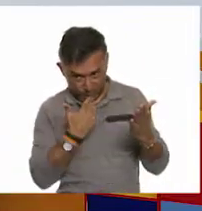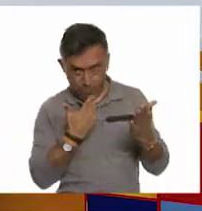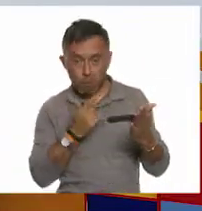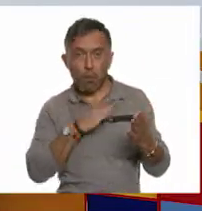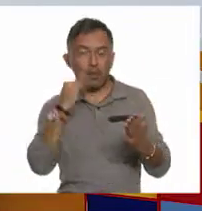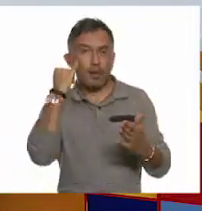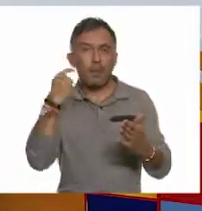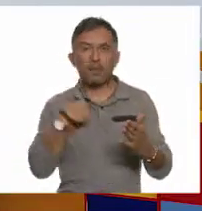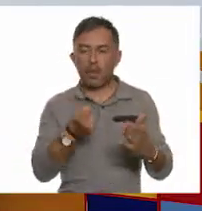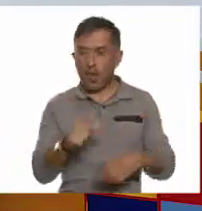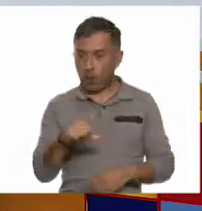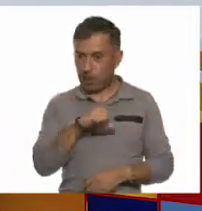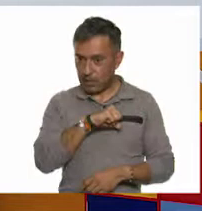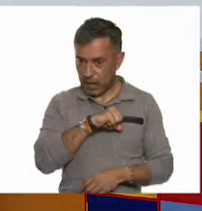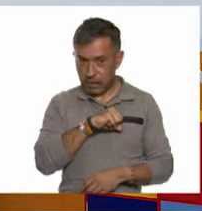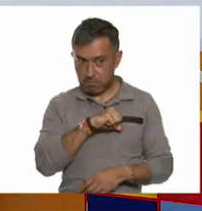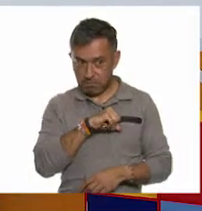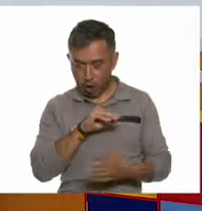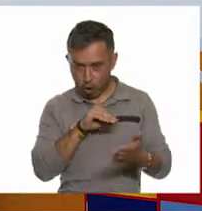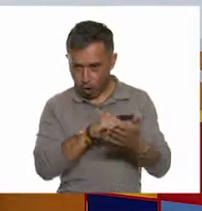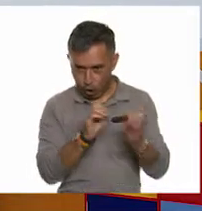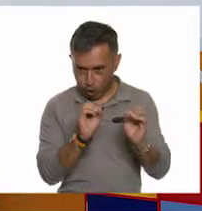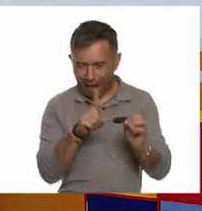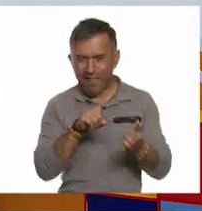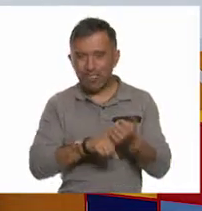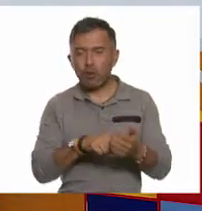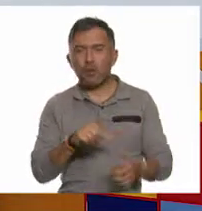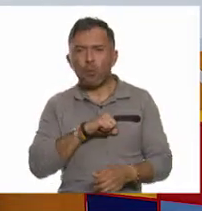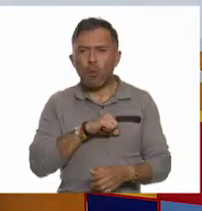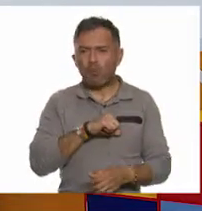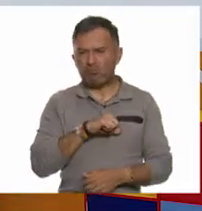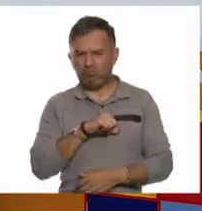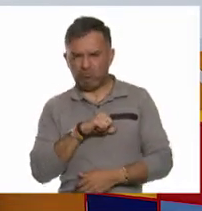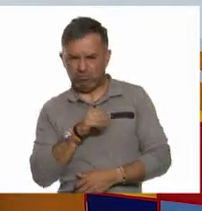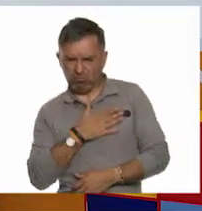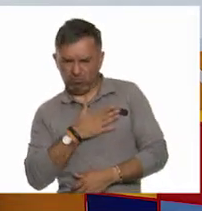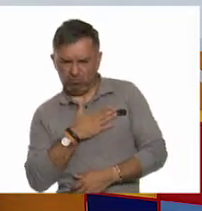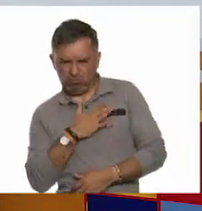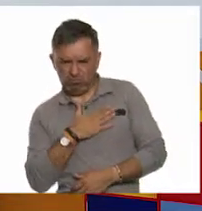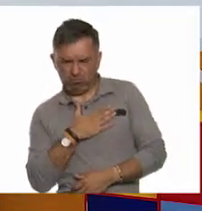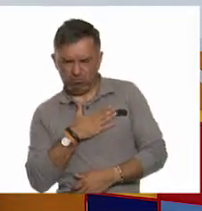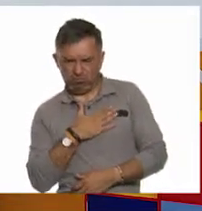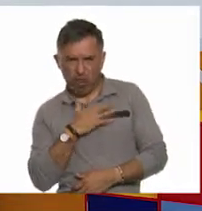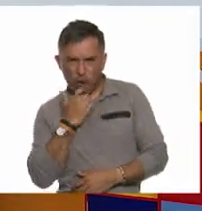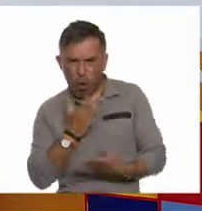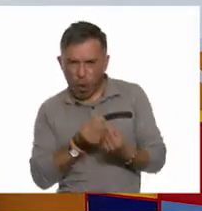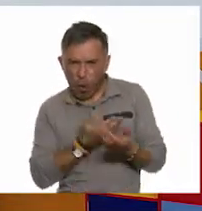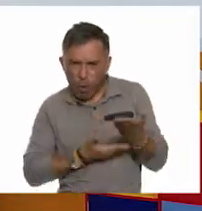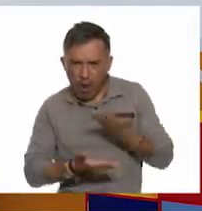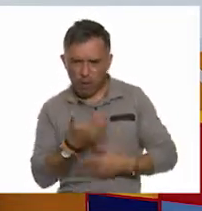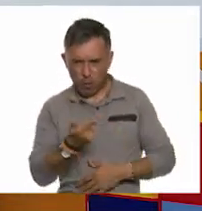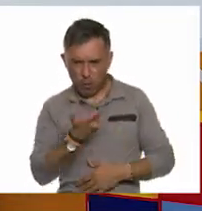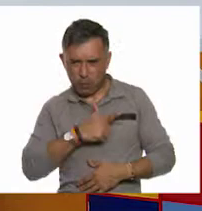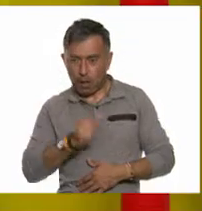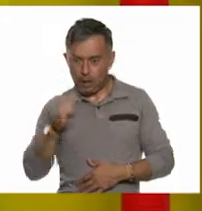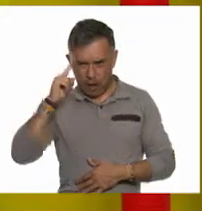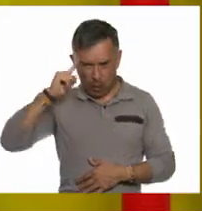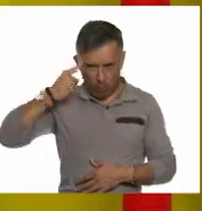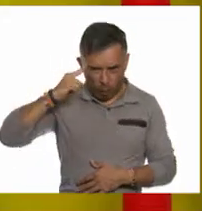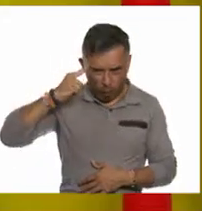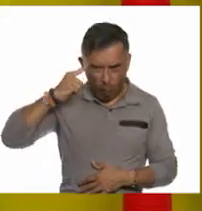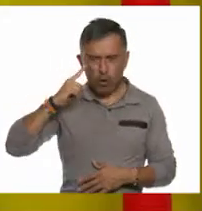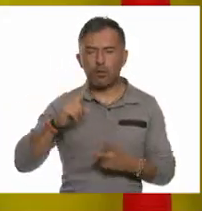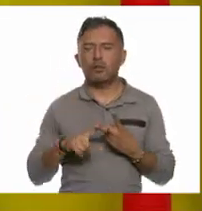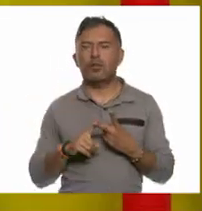era egoísta. No lo agregamos, pero era egoísta, no era envidioso, le costaba trabajo compartir, Enojón.